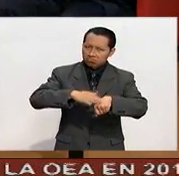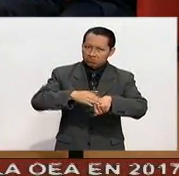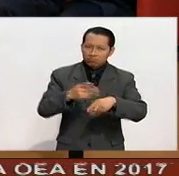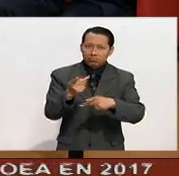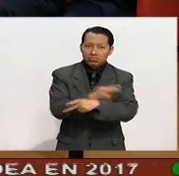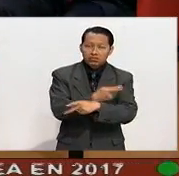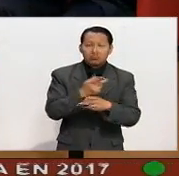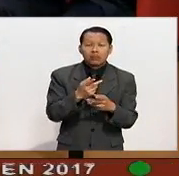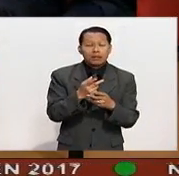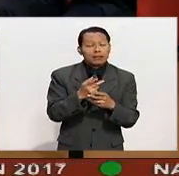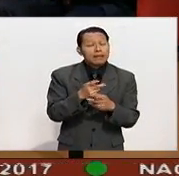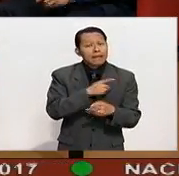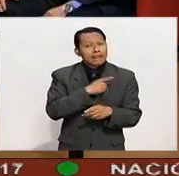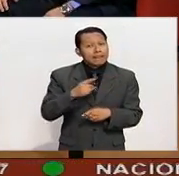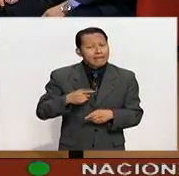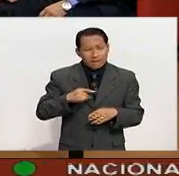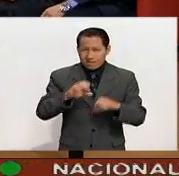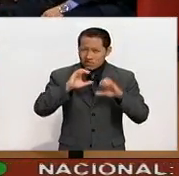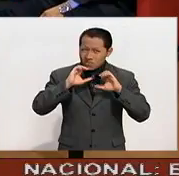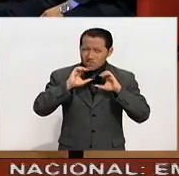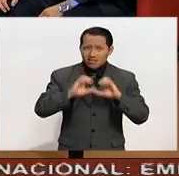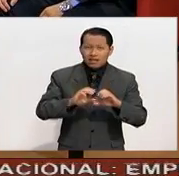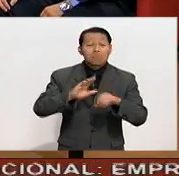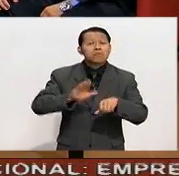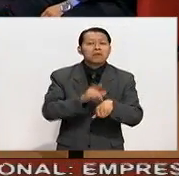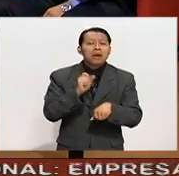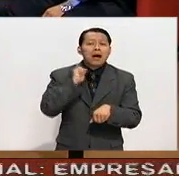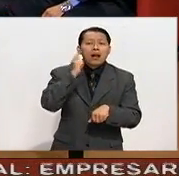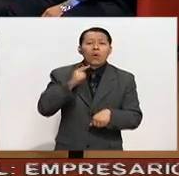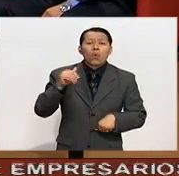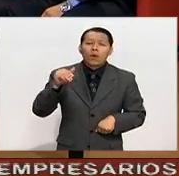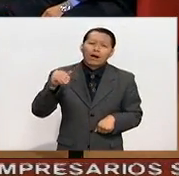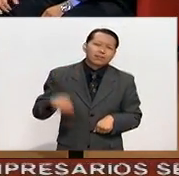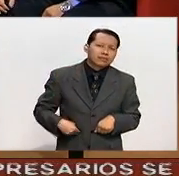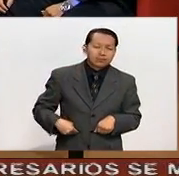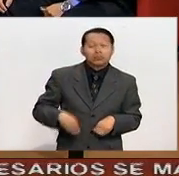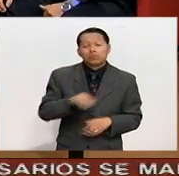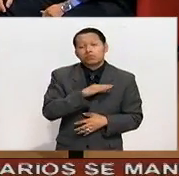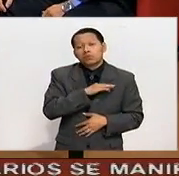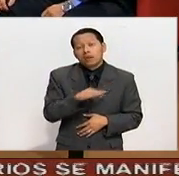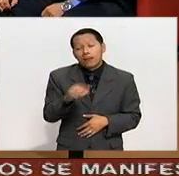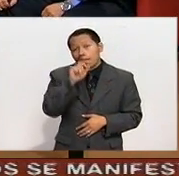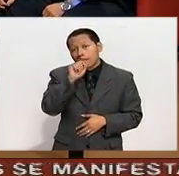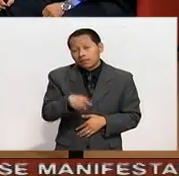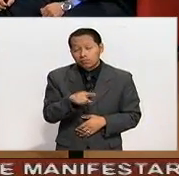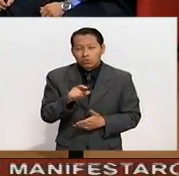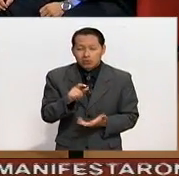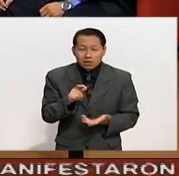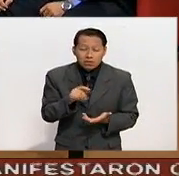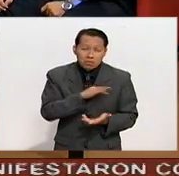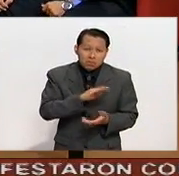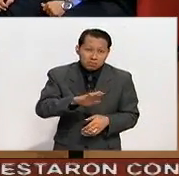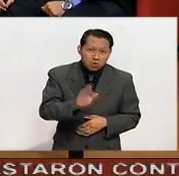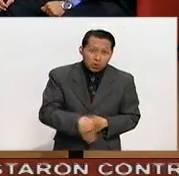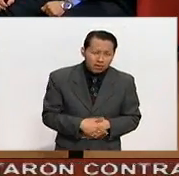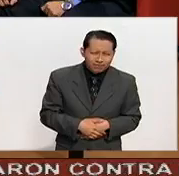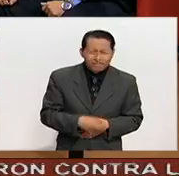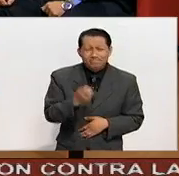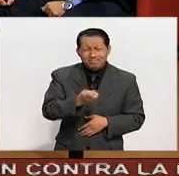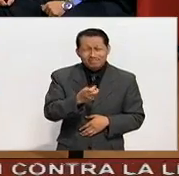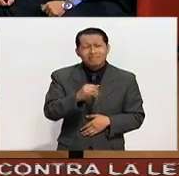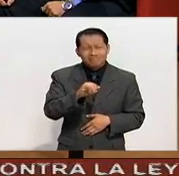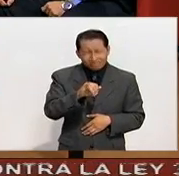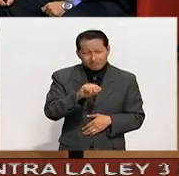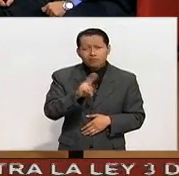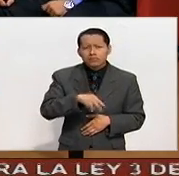o lo cambiamos o vamos a estar siempre propensos a un accidente y a la muerte. Es correcto. Eso en cuanto a los accidentes que son lamentables,